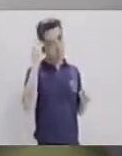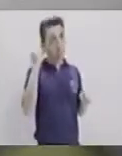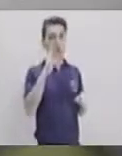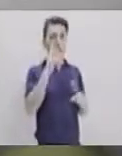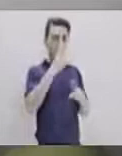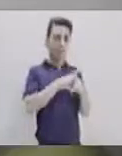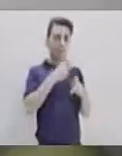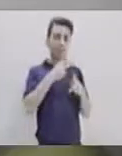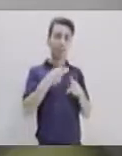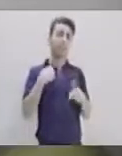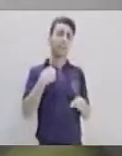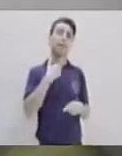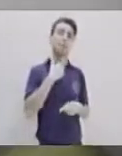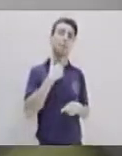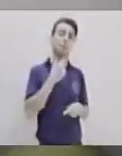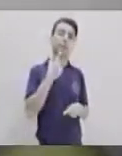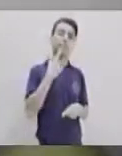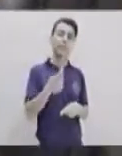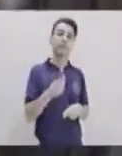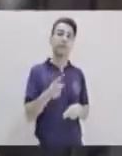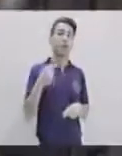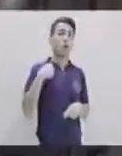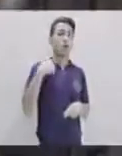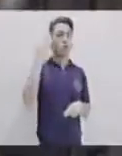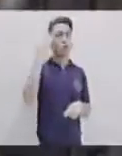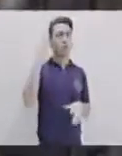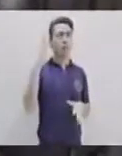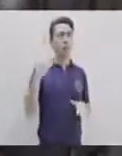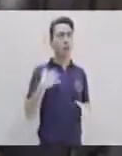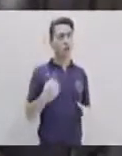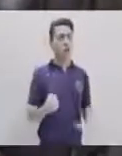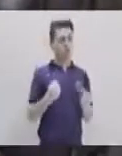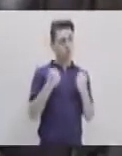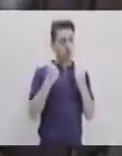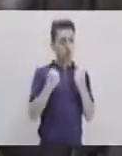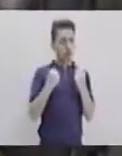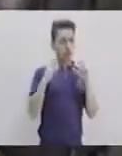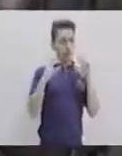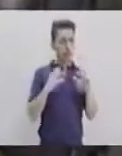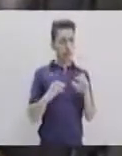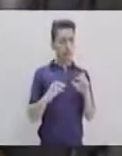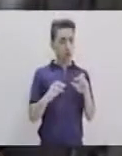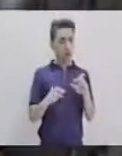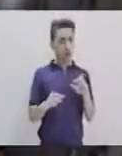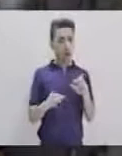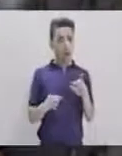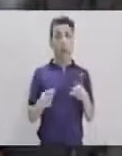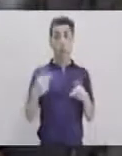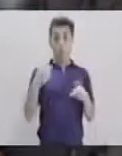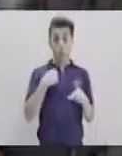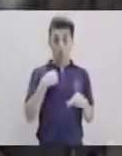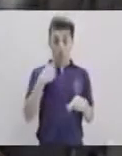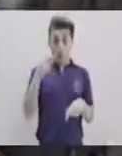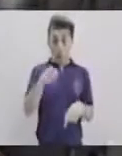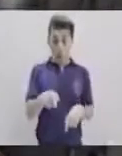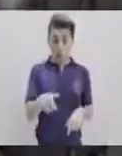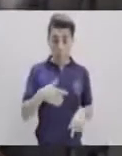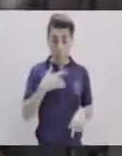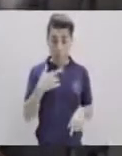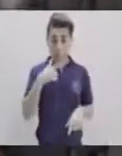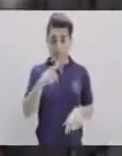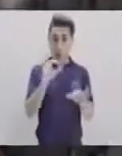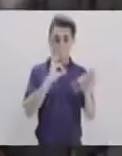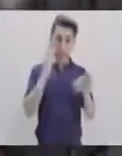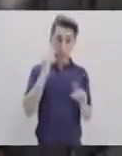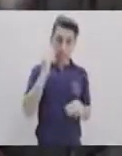mí me gusta muchísimo que dice, no sabía qué tan fuerte era hasta que me vino esta tormenta. A